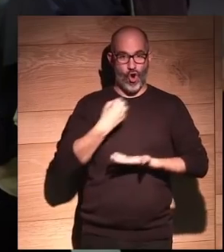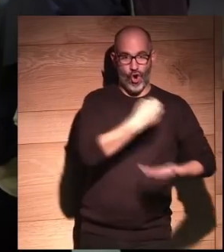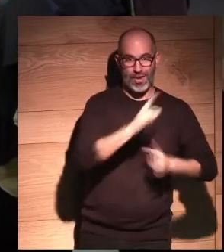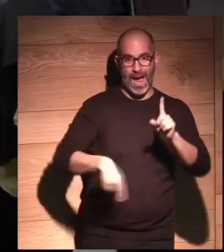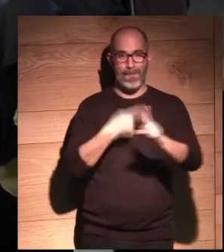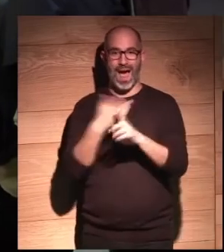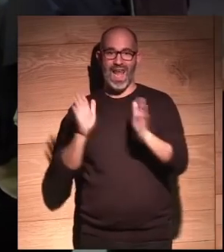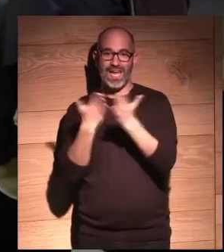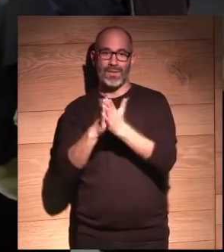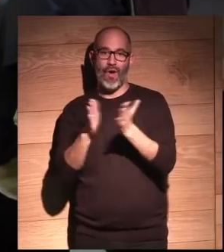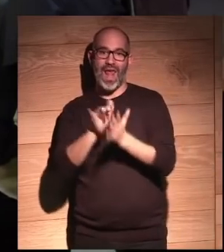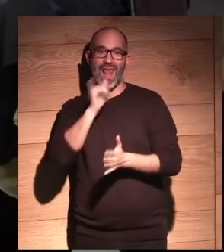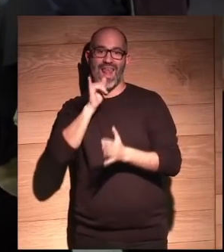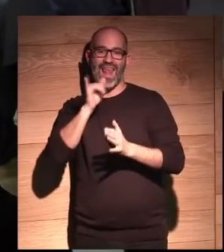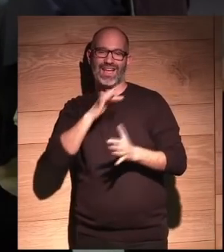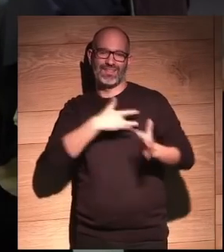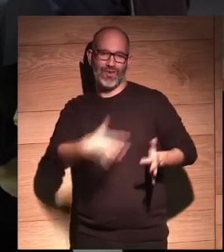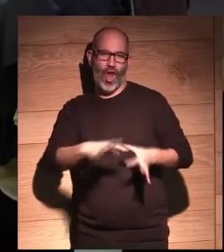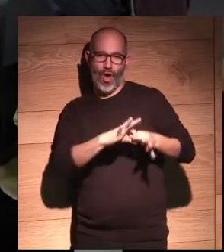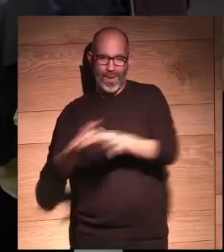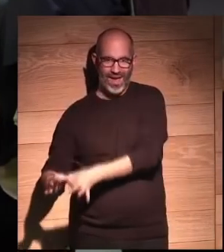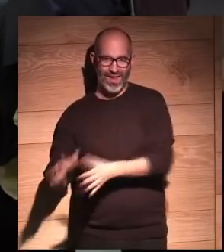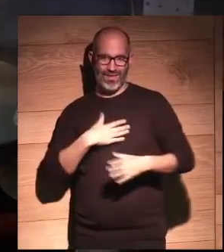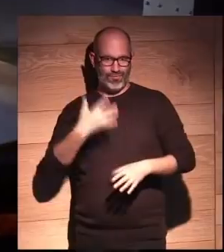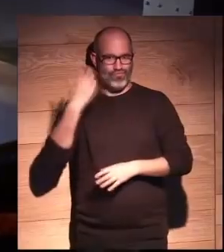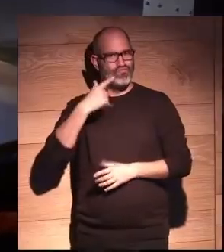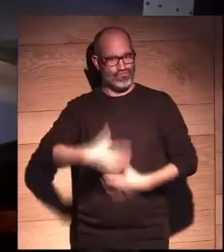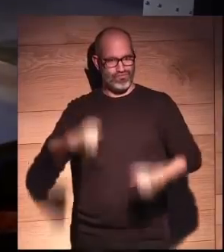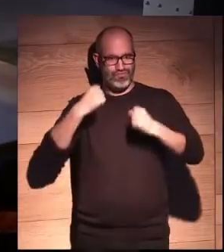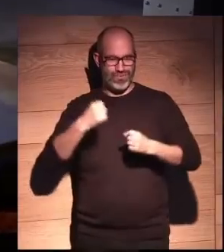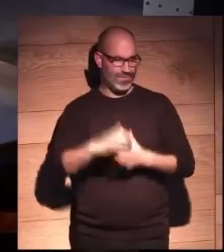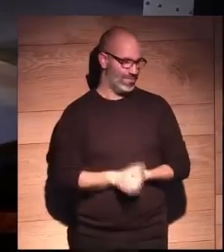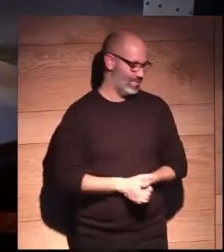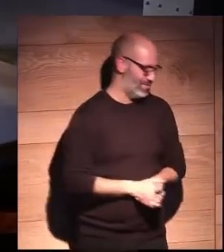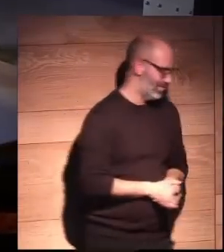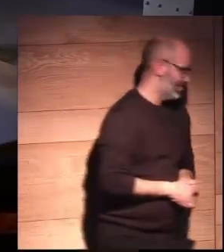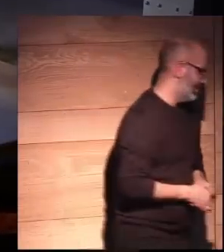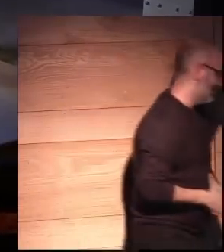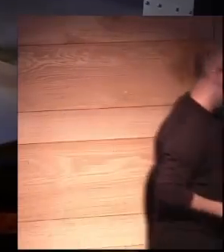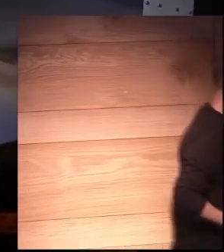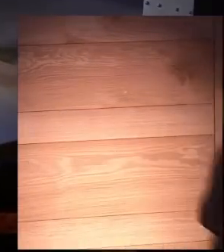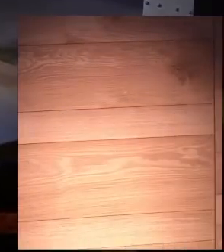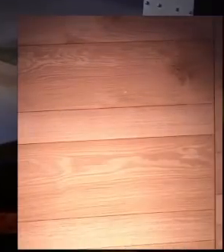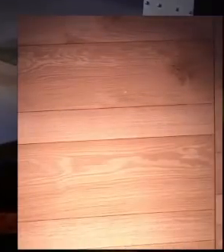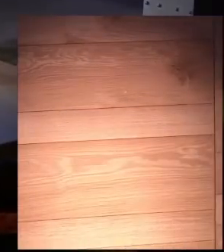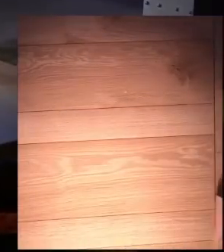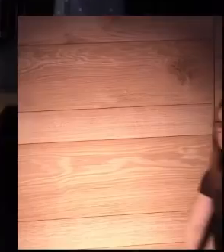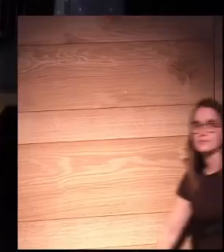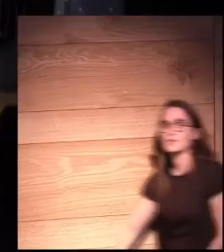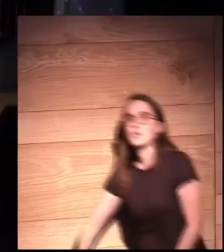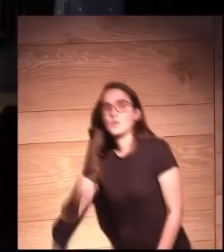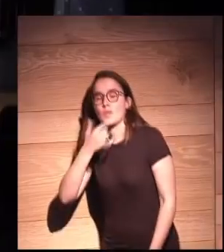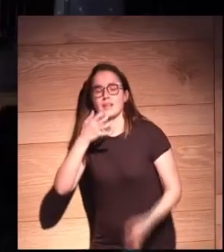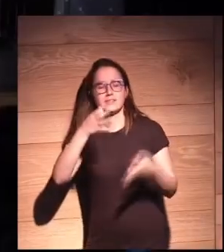Latin Lovers. Que hay que tener ojo para hacer eso, ¿eh? Vamos a ver más cosas. Por ejemplo, tú que siempre estás diciendo en el programa la rabiosa